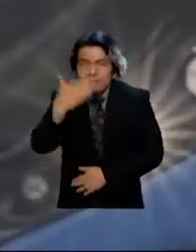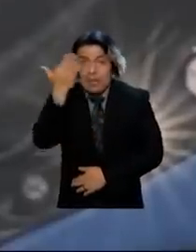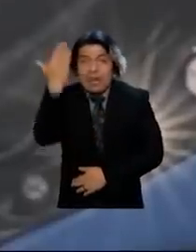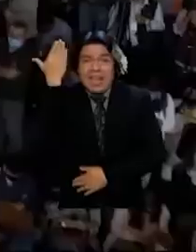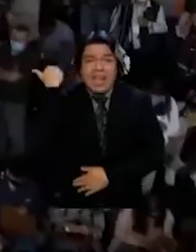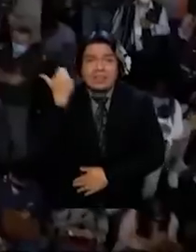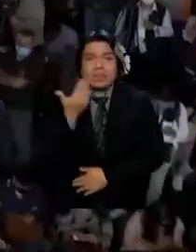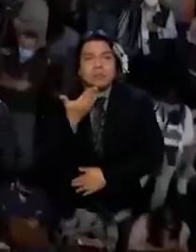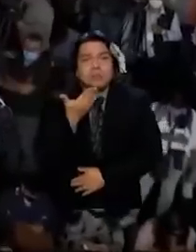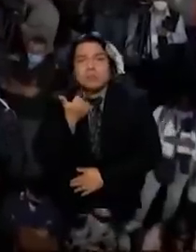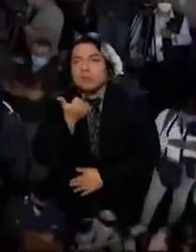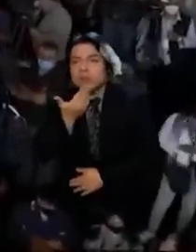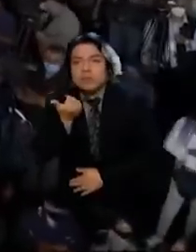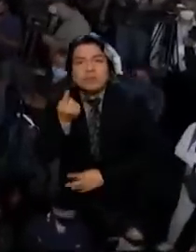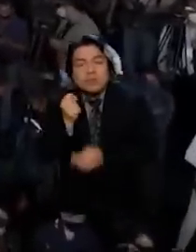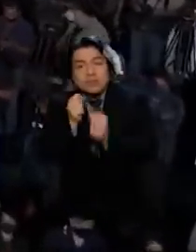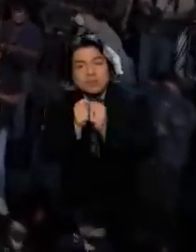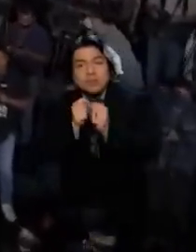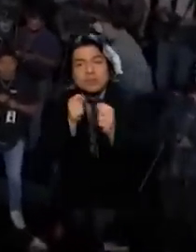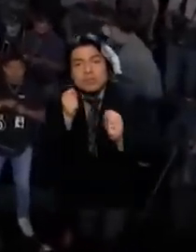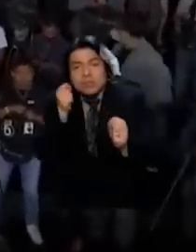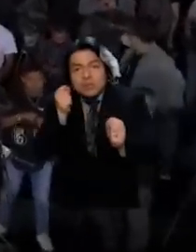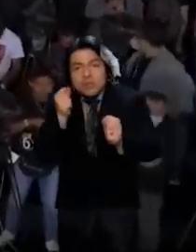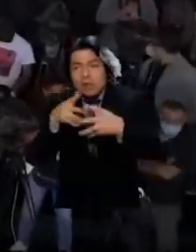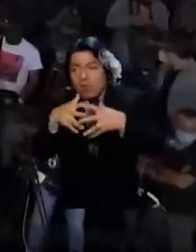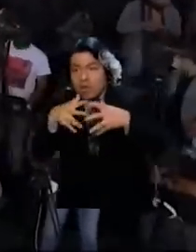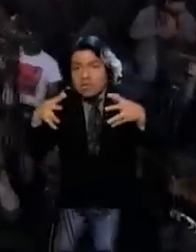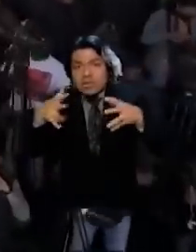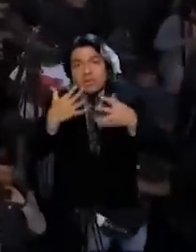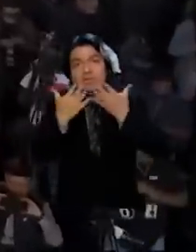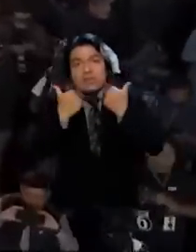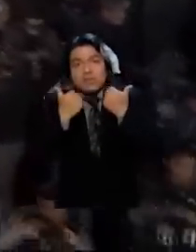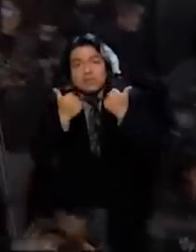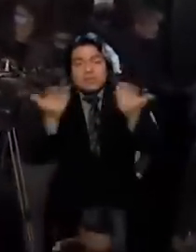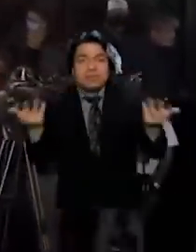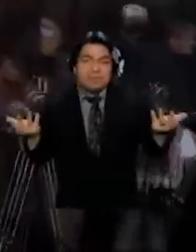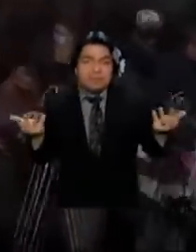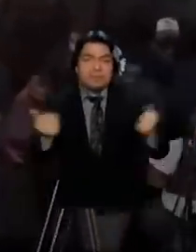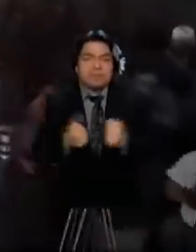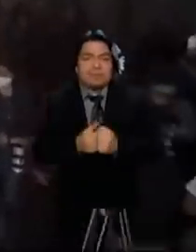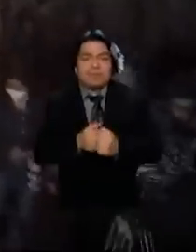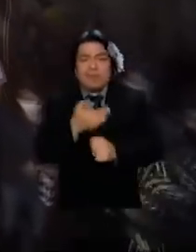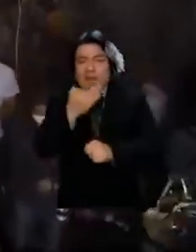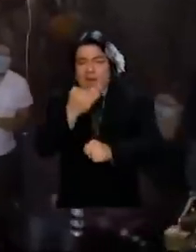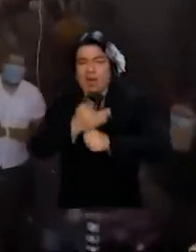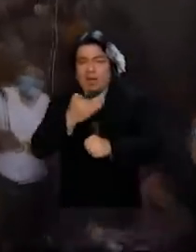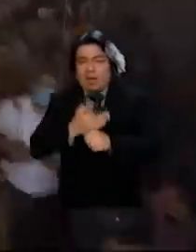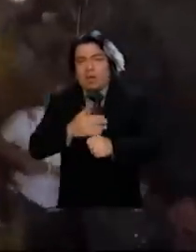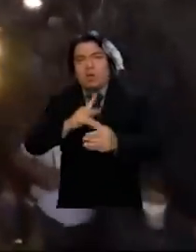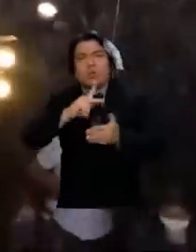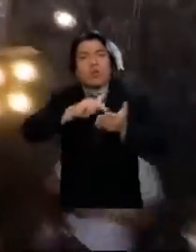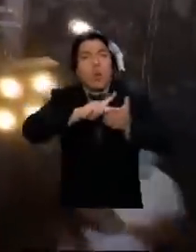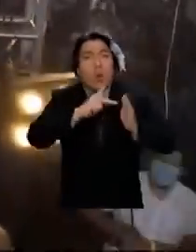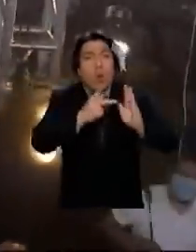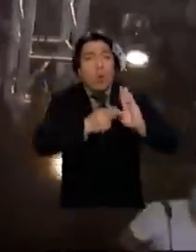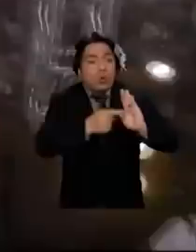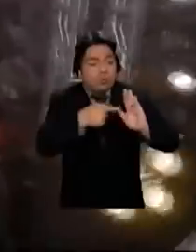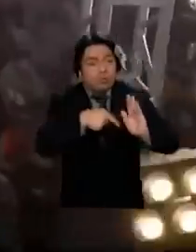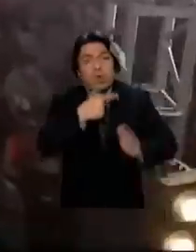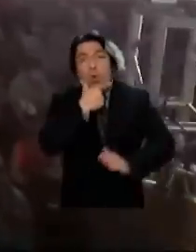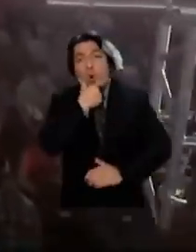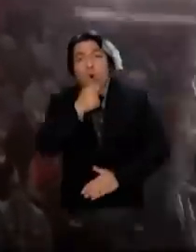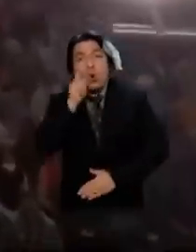tenía un sistema de transporte masivo. Está elaborado por los mejores ingenieros e